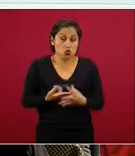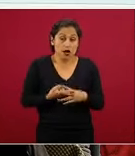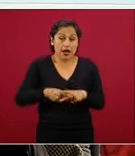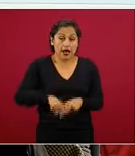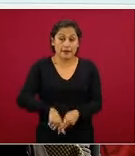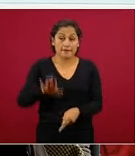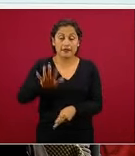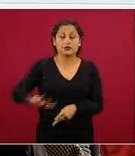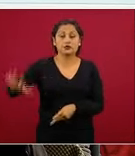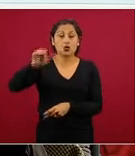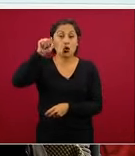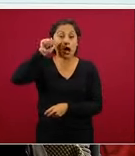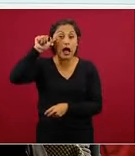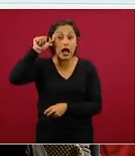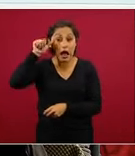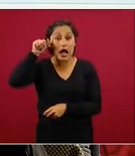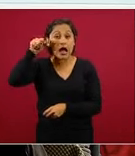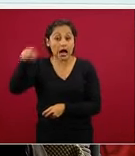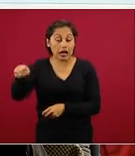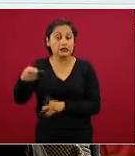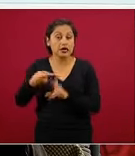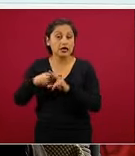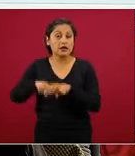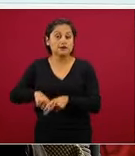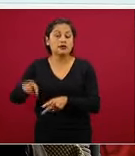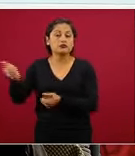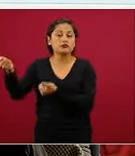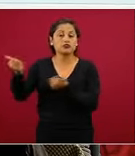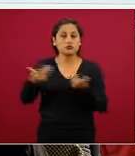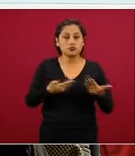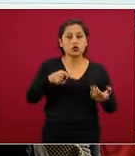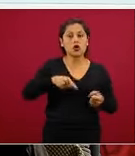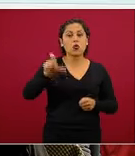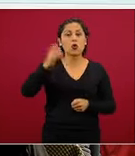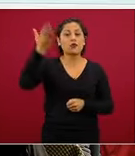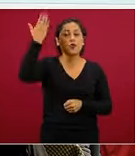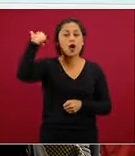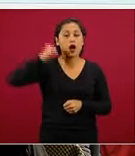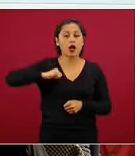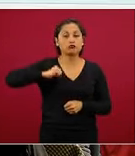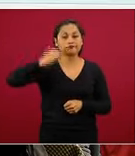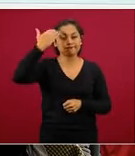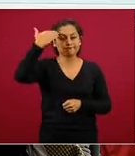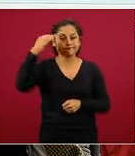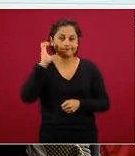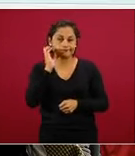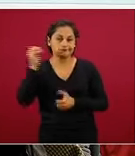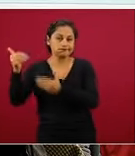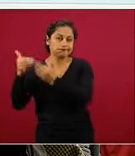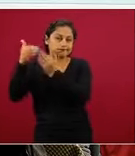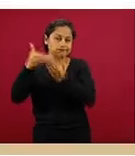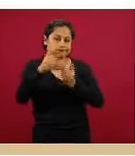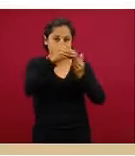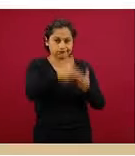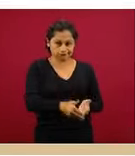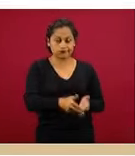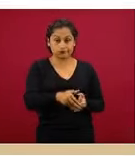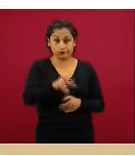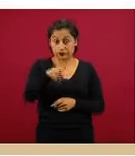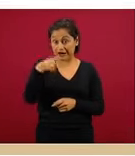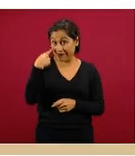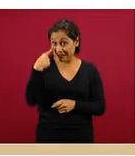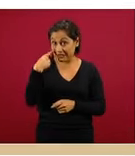Asia Central, llegó al continente americano en las carabelas de Cristóbal Colón, les comentaré que las cuerdas y las velas de